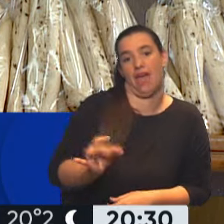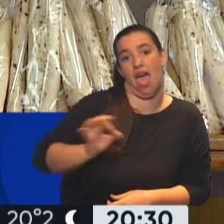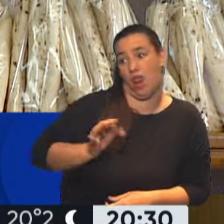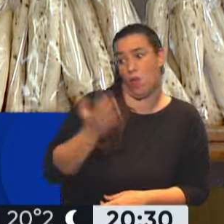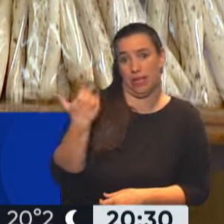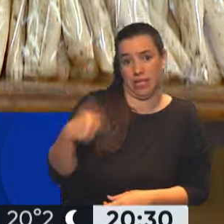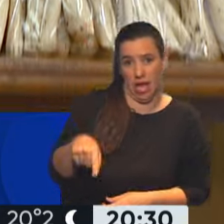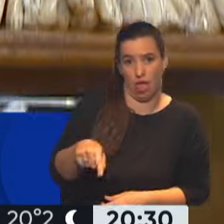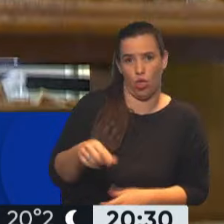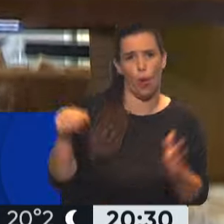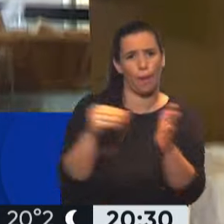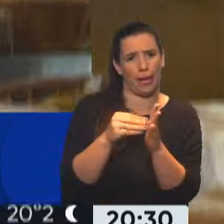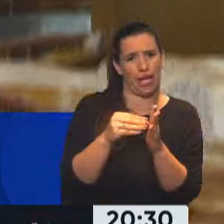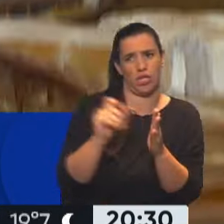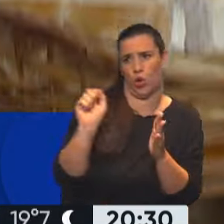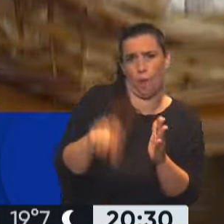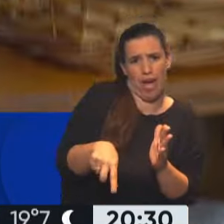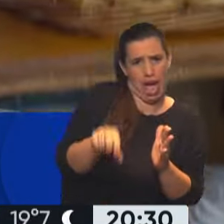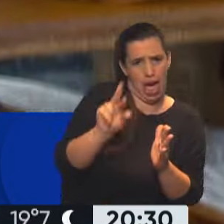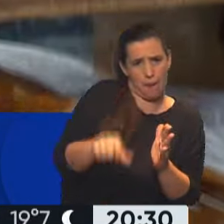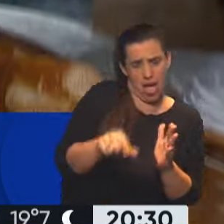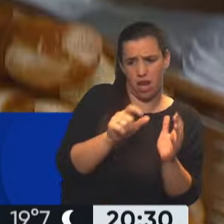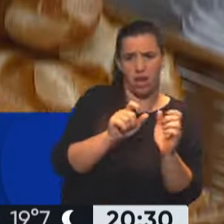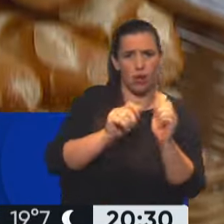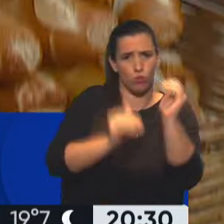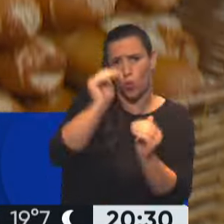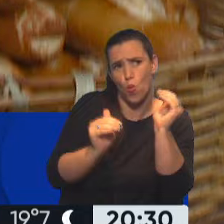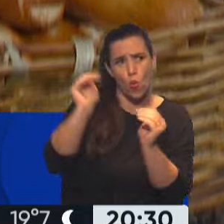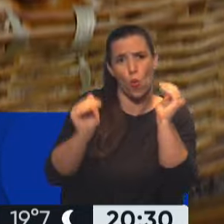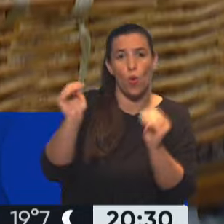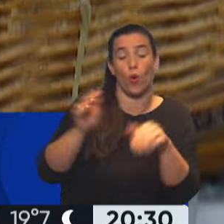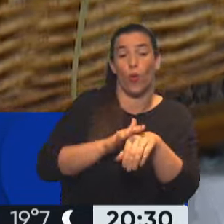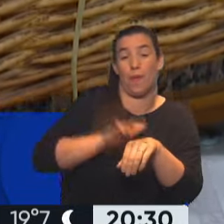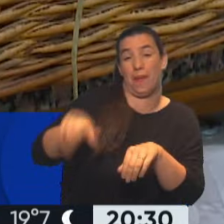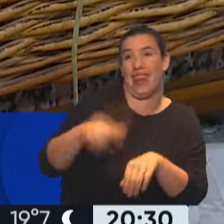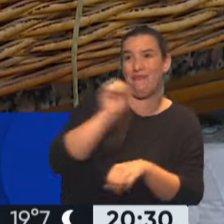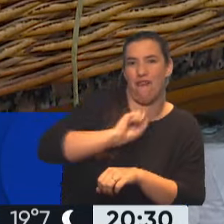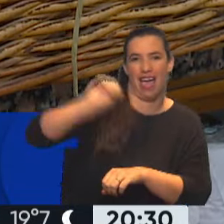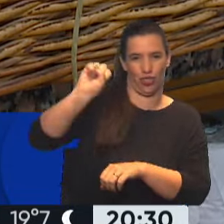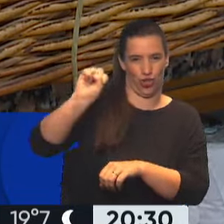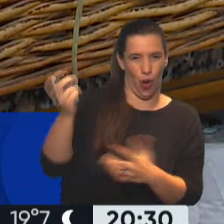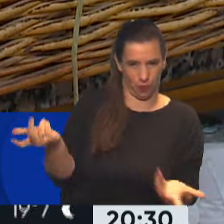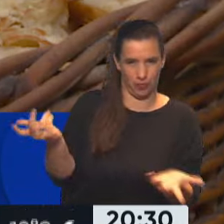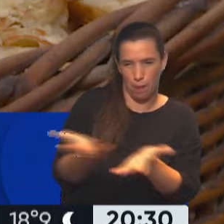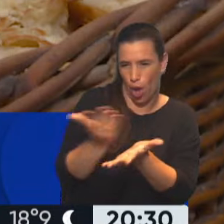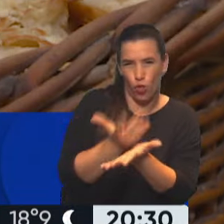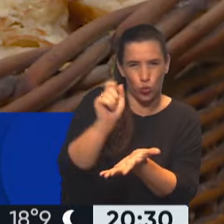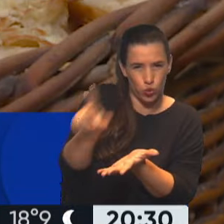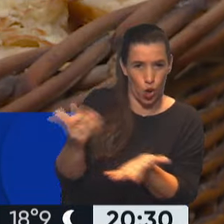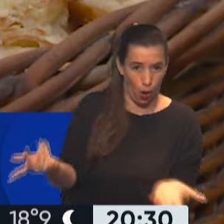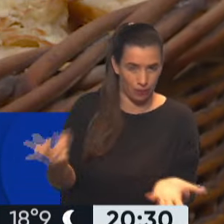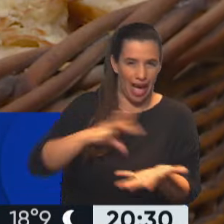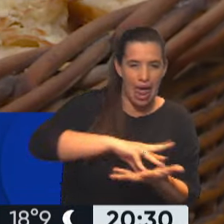ha estado en constante movimiento debido a la inflación y a los cambios en los costos de producción. La quita del subsidio a la harina, el incremento